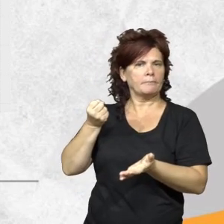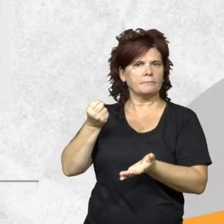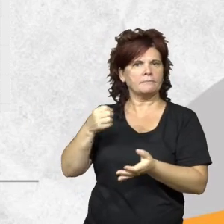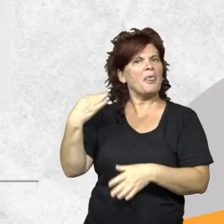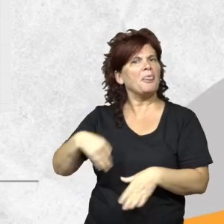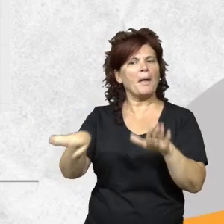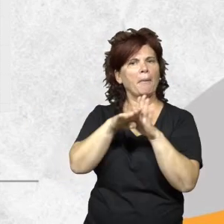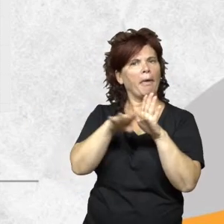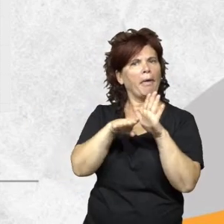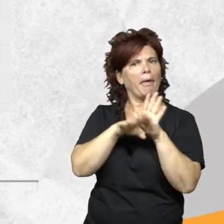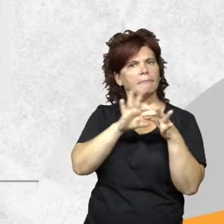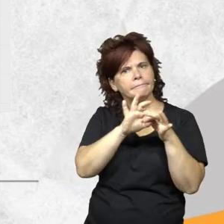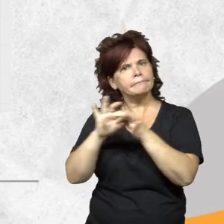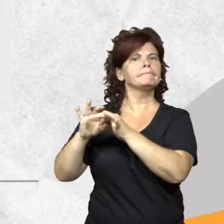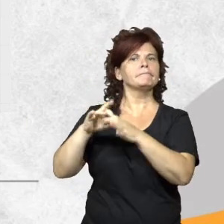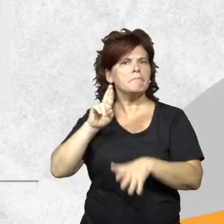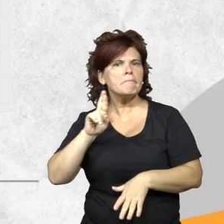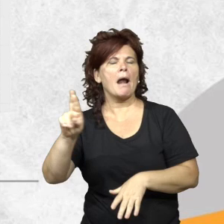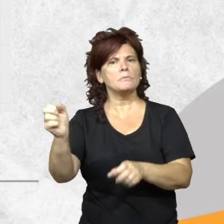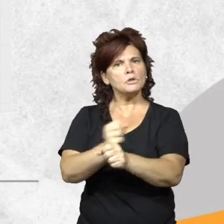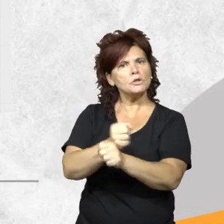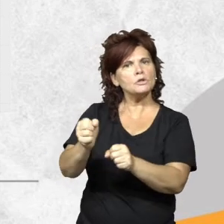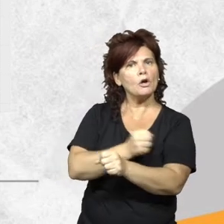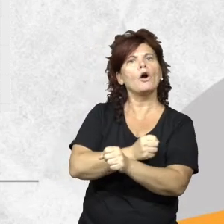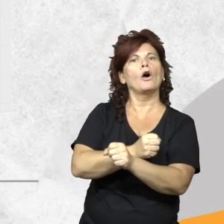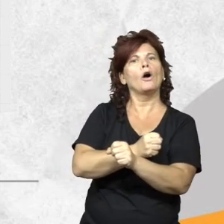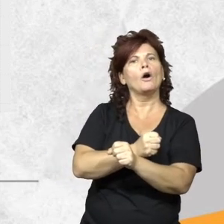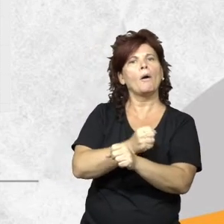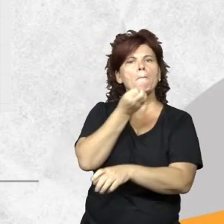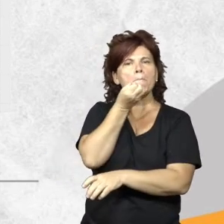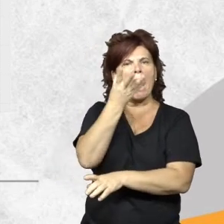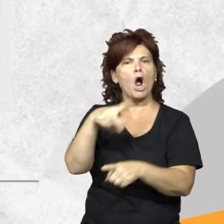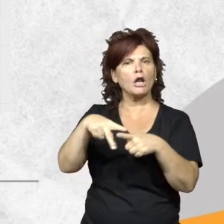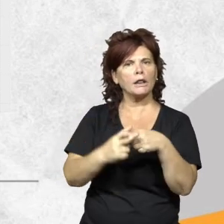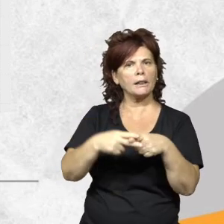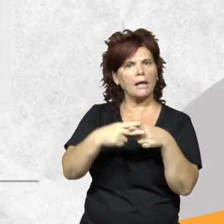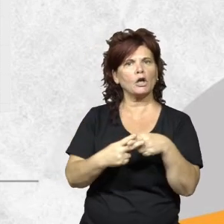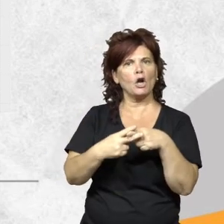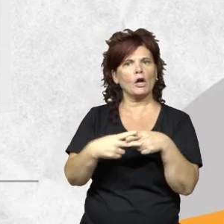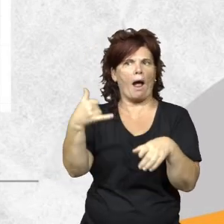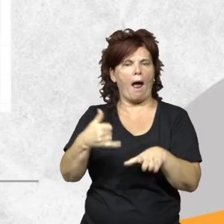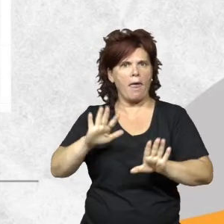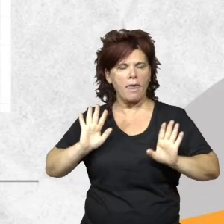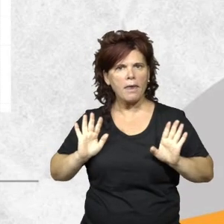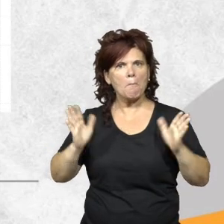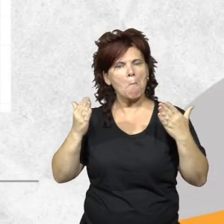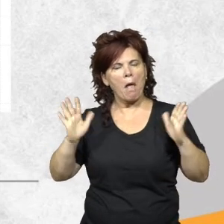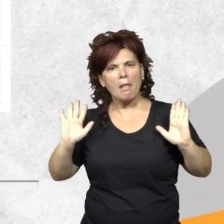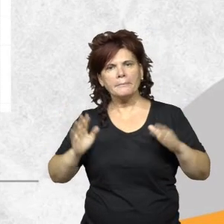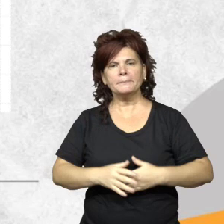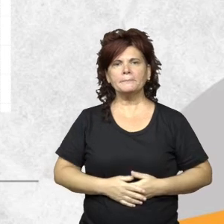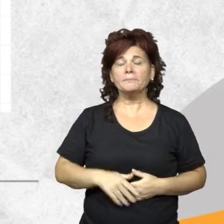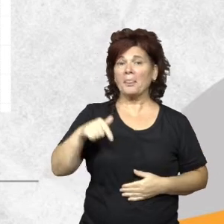que ajustarse y la nueva licencia, las nuevas autorizaciones a la mejor tecnología posible. De